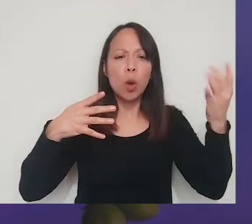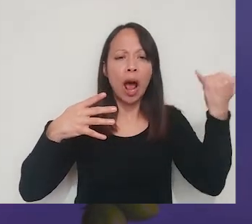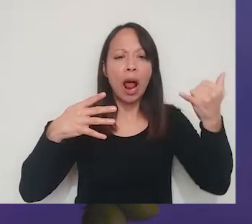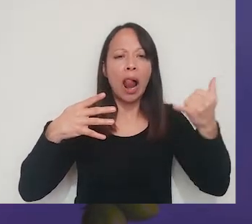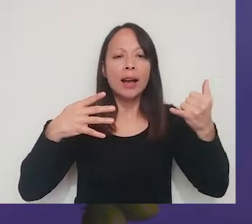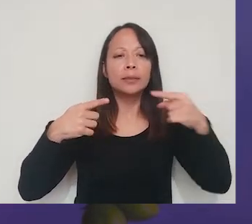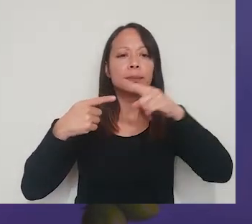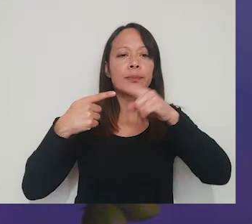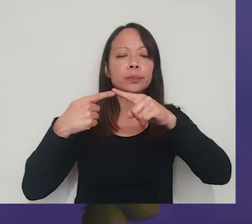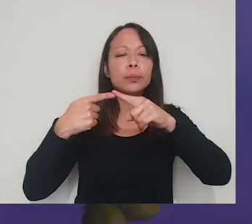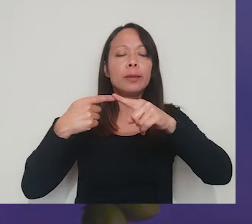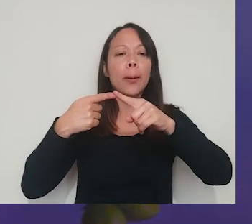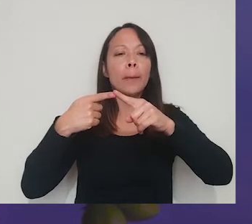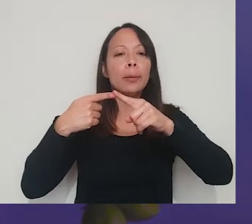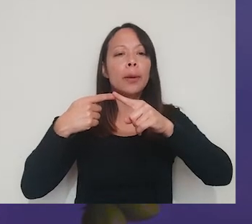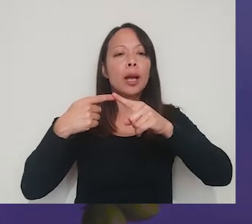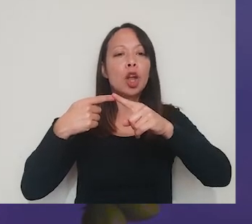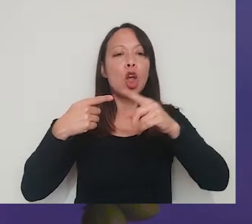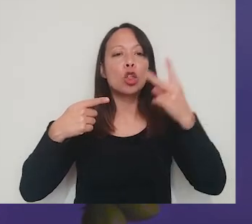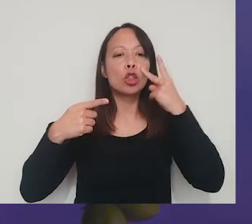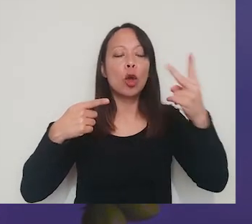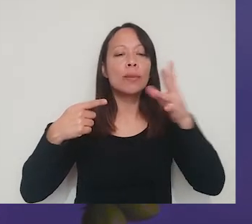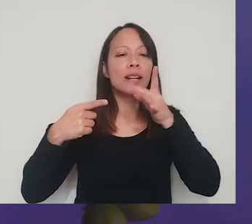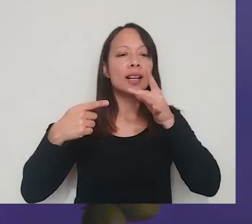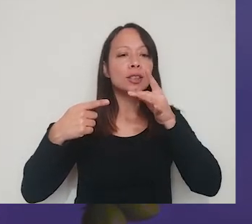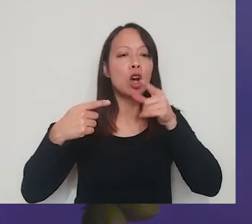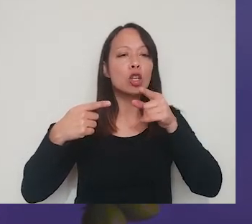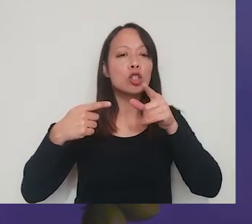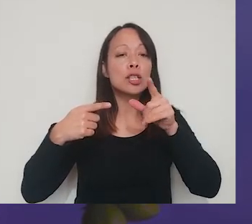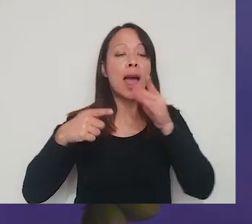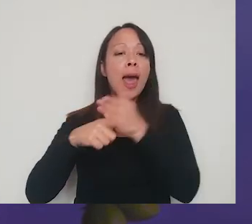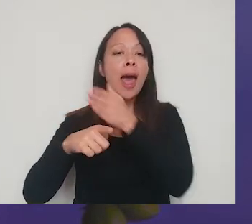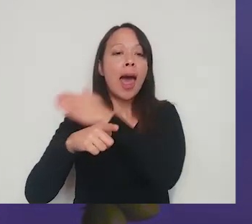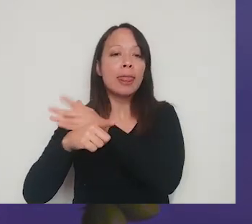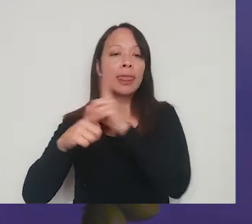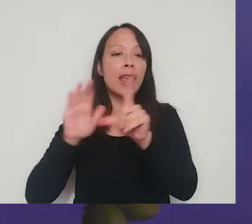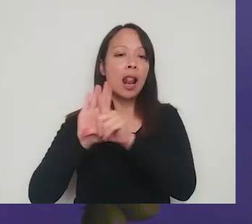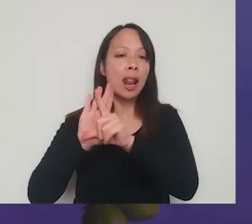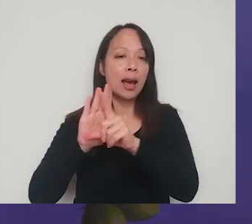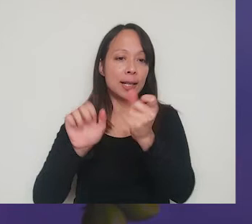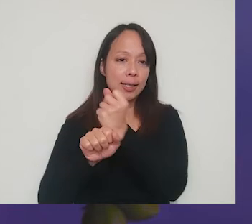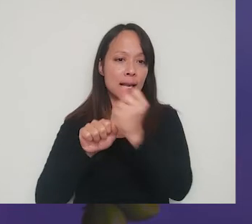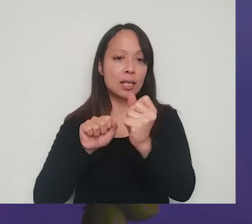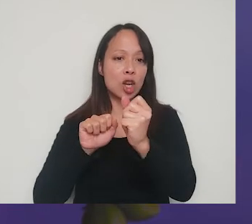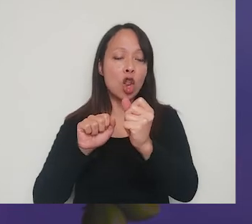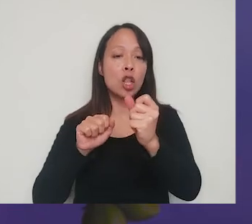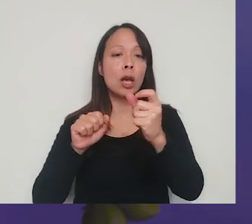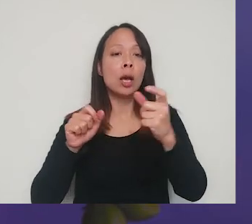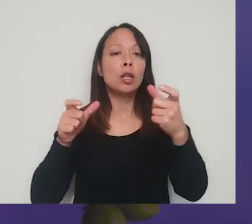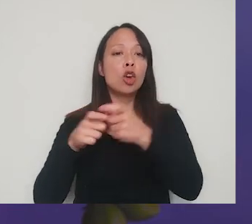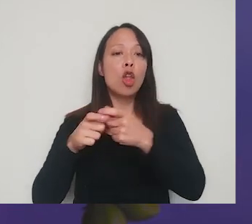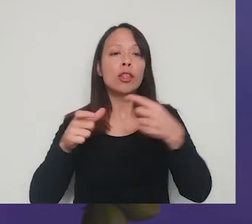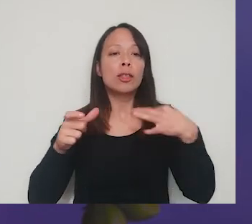más actuales, ¿sí? El primero de ellos es del año 2014, es posterior a la ley, pero anterior a la sanción del Código Civil